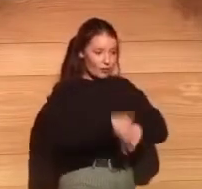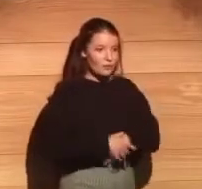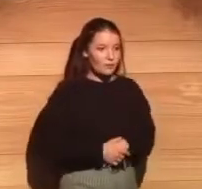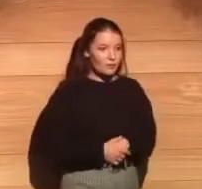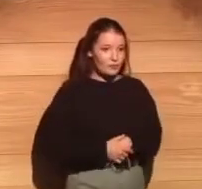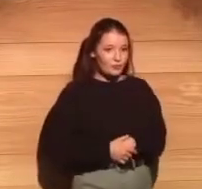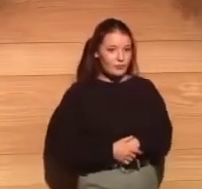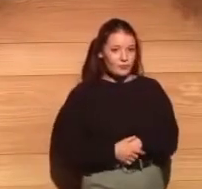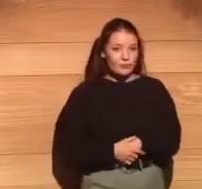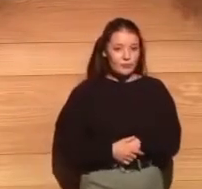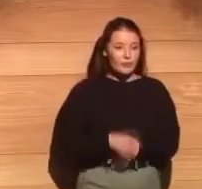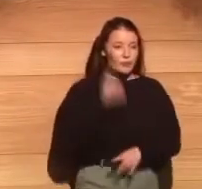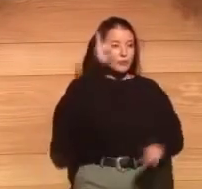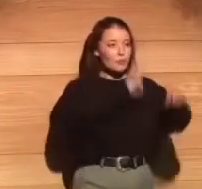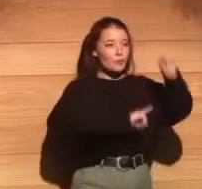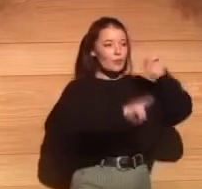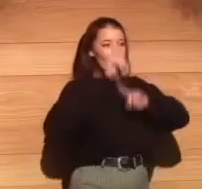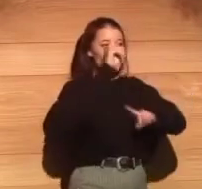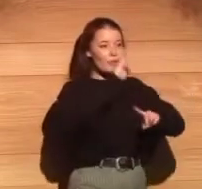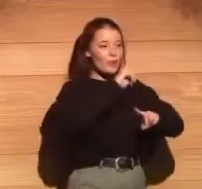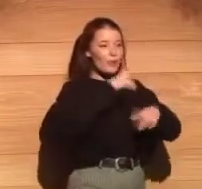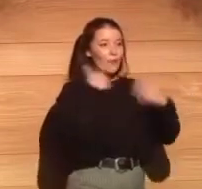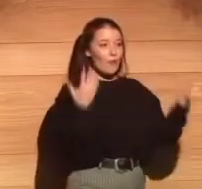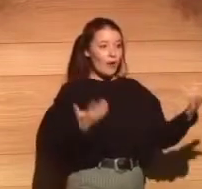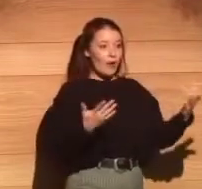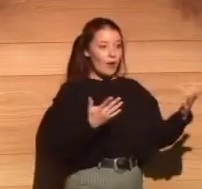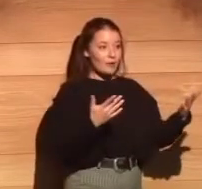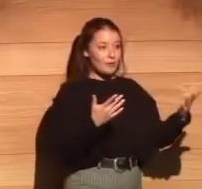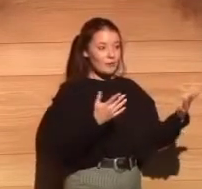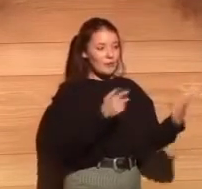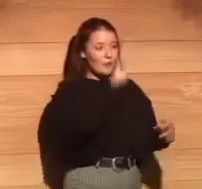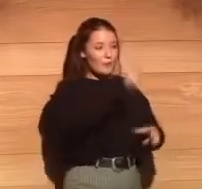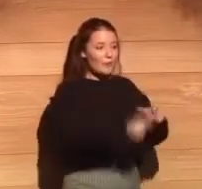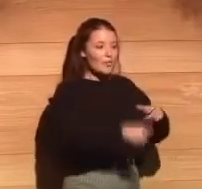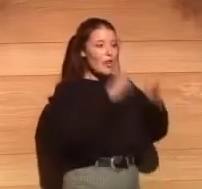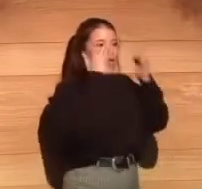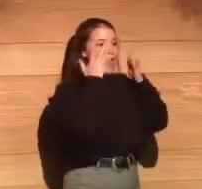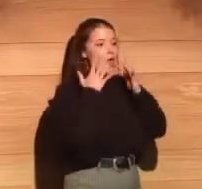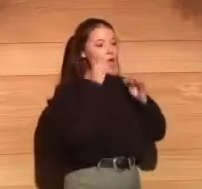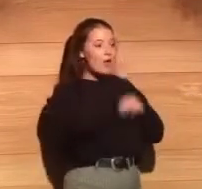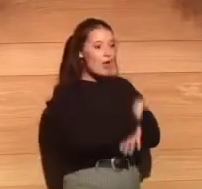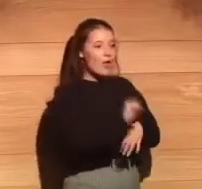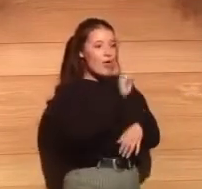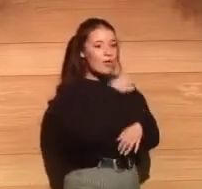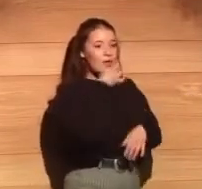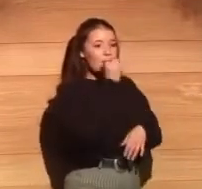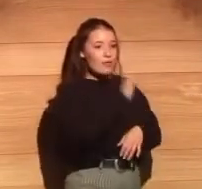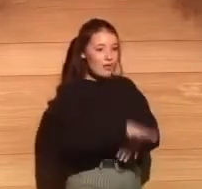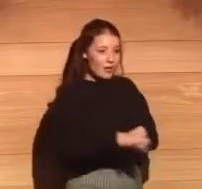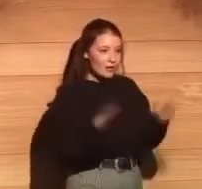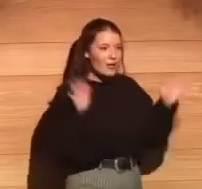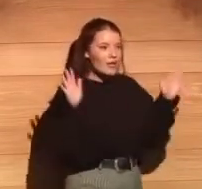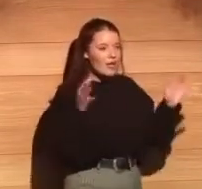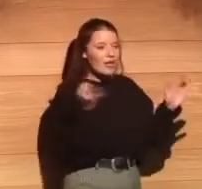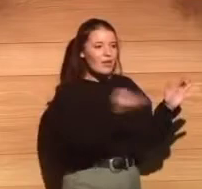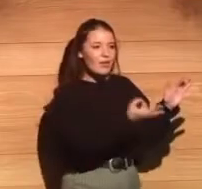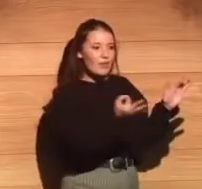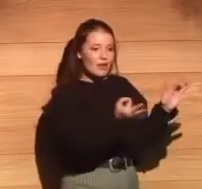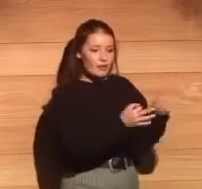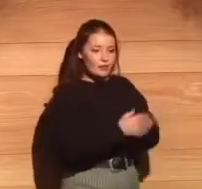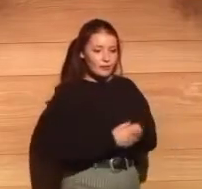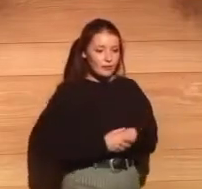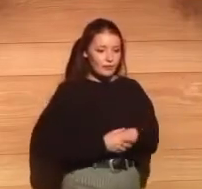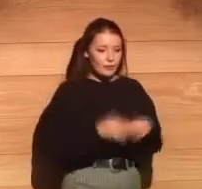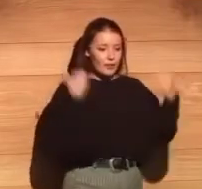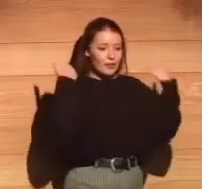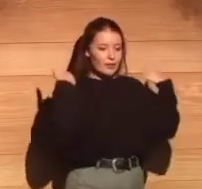El problema es quién va a ser el higienista y qué es lo que va a higienizar, porque probablemente será aquello que no le interese, evidentemente,